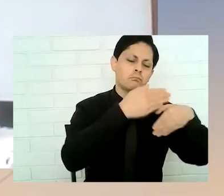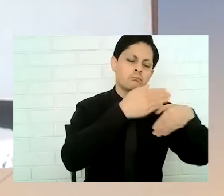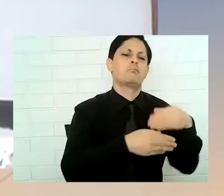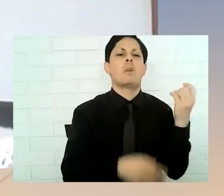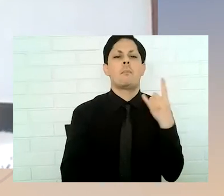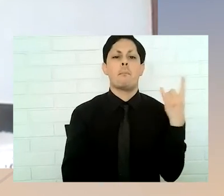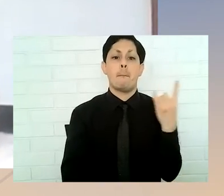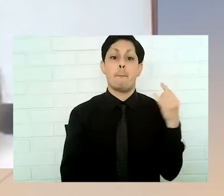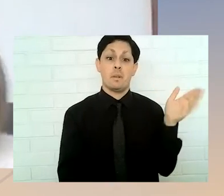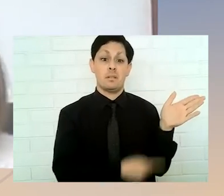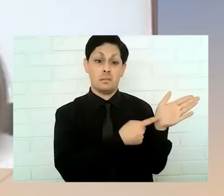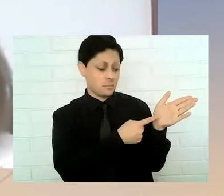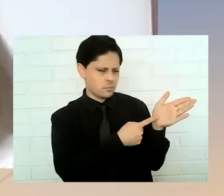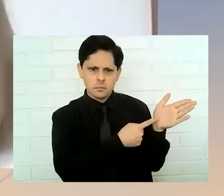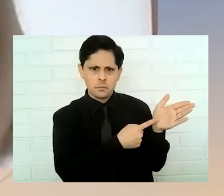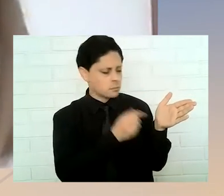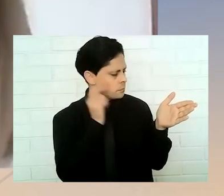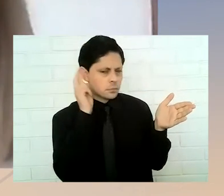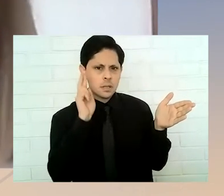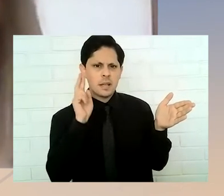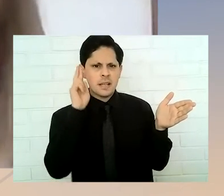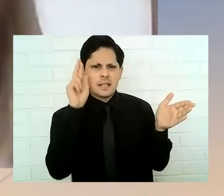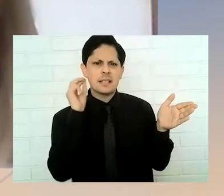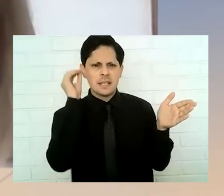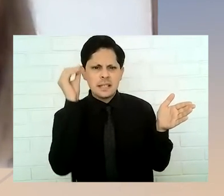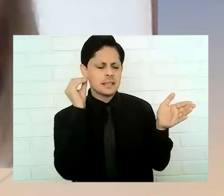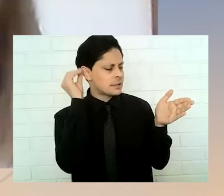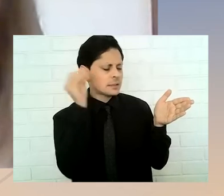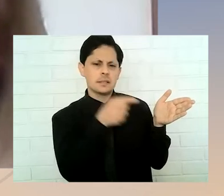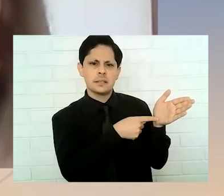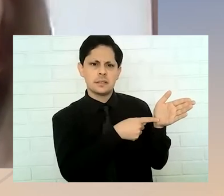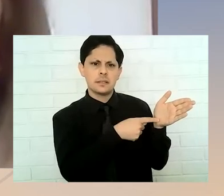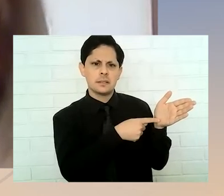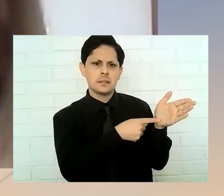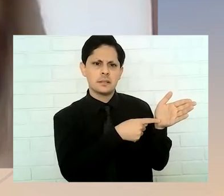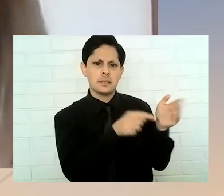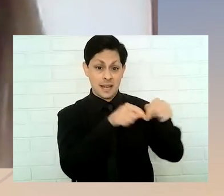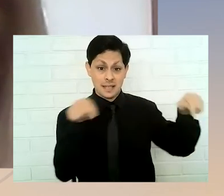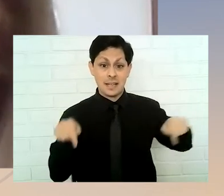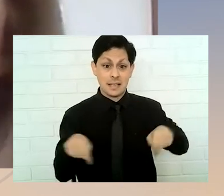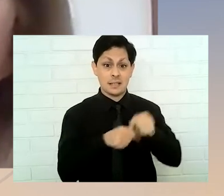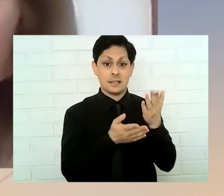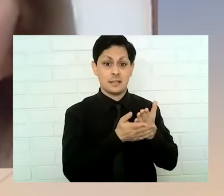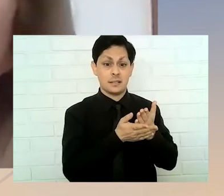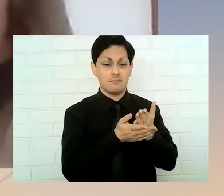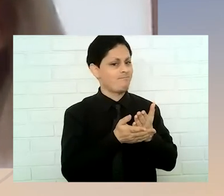al analizar lo que efectivamente hacen en la sala de clase, se ve que mayormente eso no